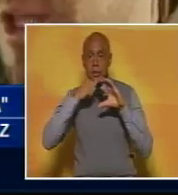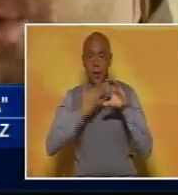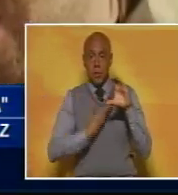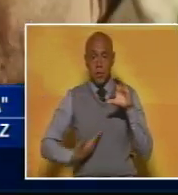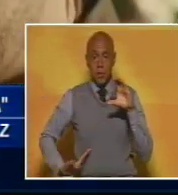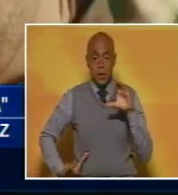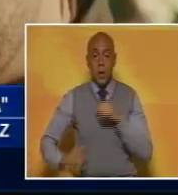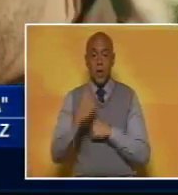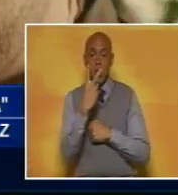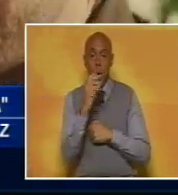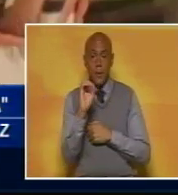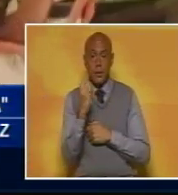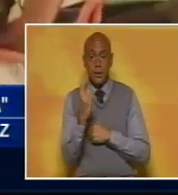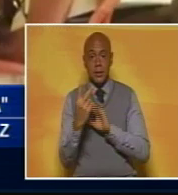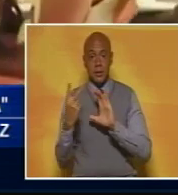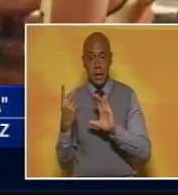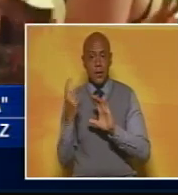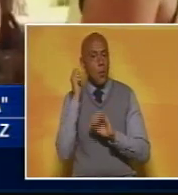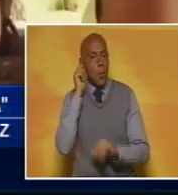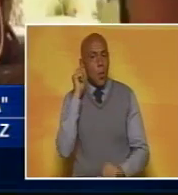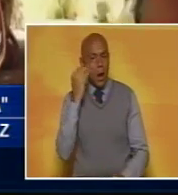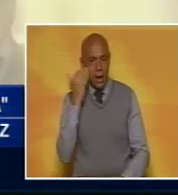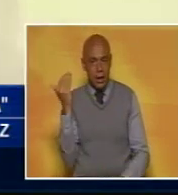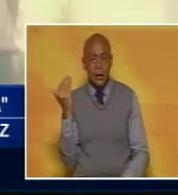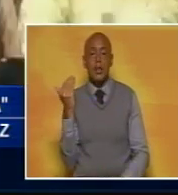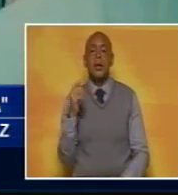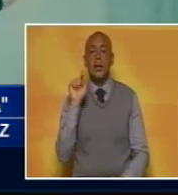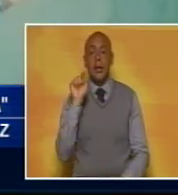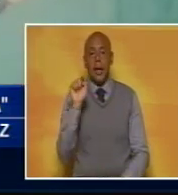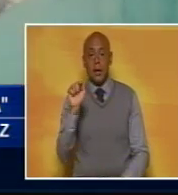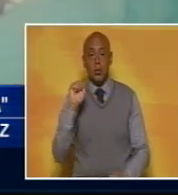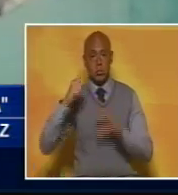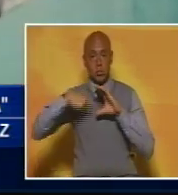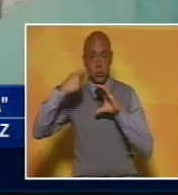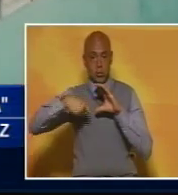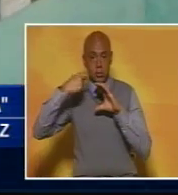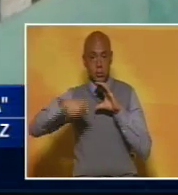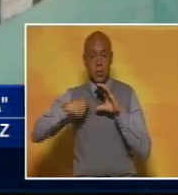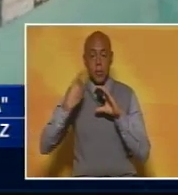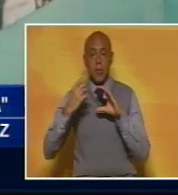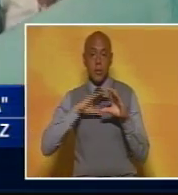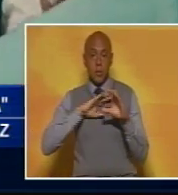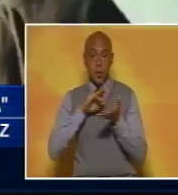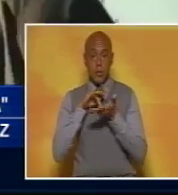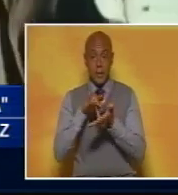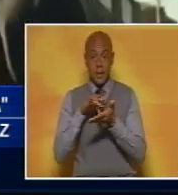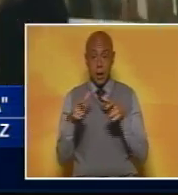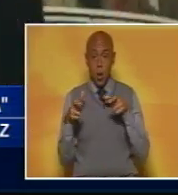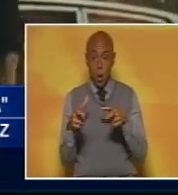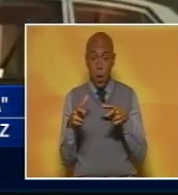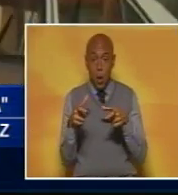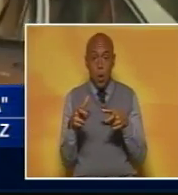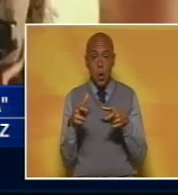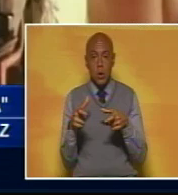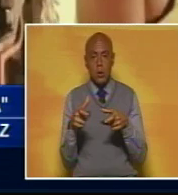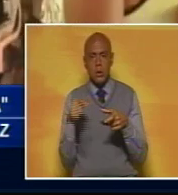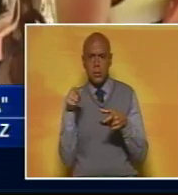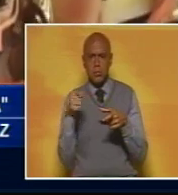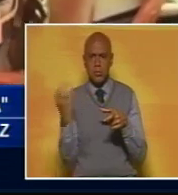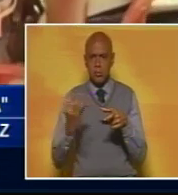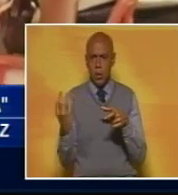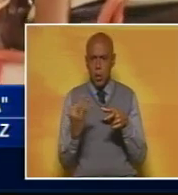Venezuela 2017, Stephanie Gutiérrez. La producción pertenece a su disco 21, un